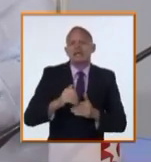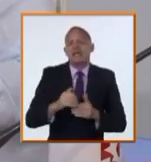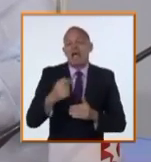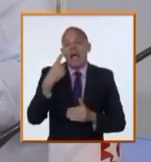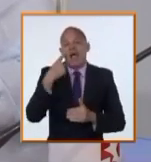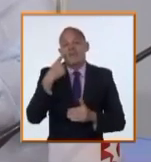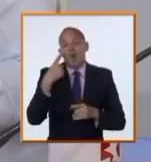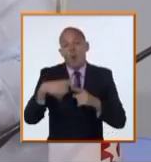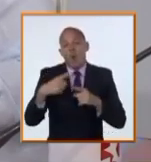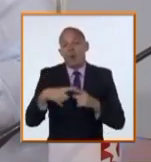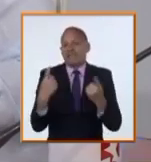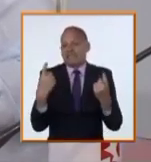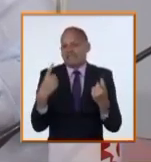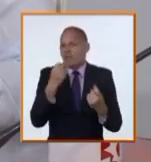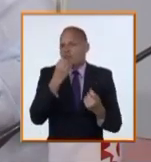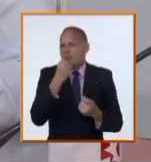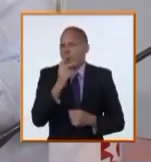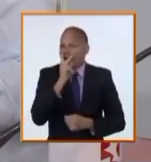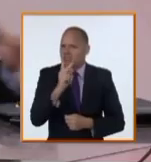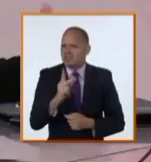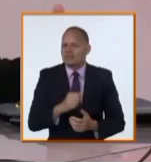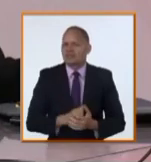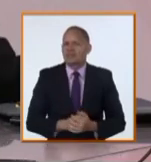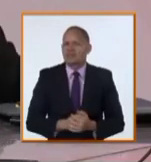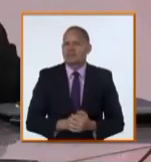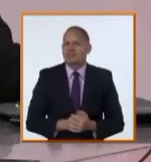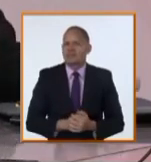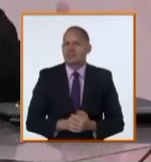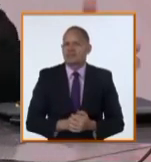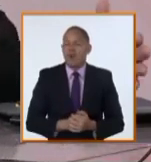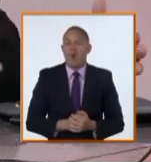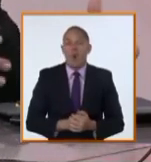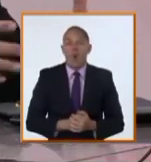a las necesidades del sector propiamente una experiencia